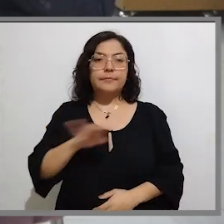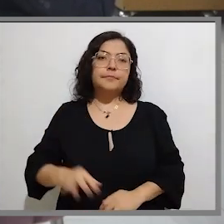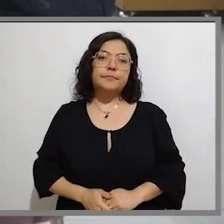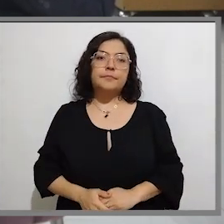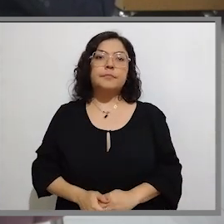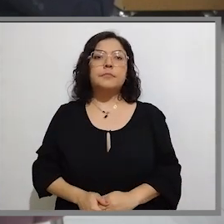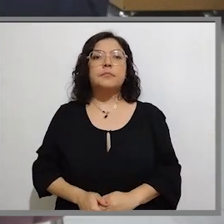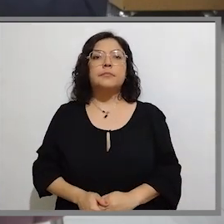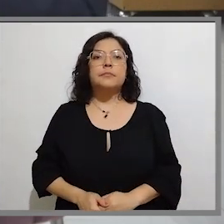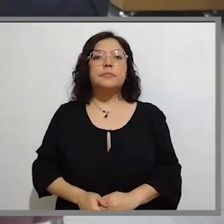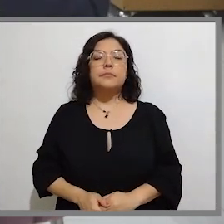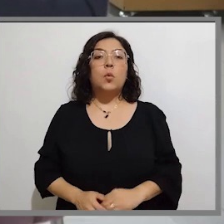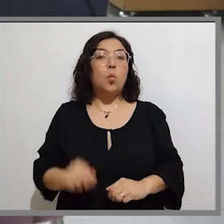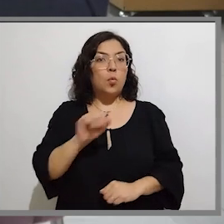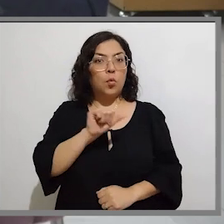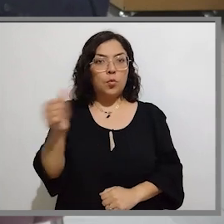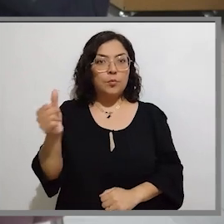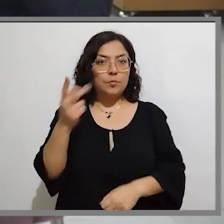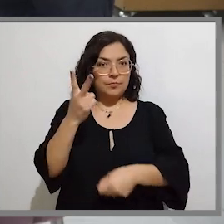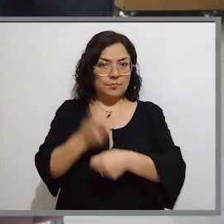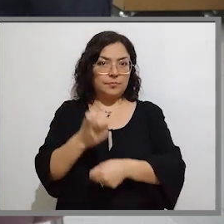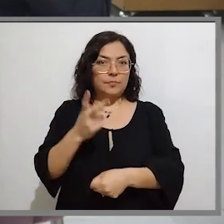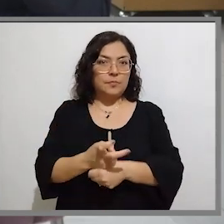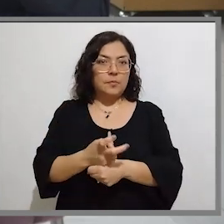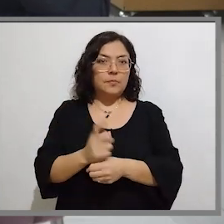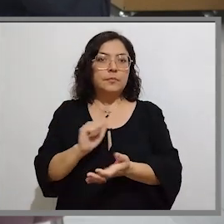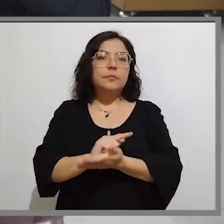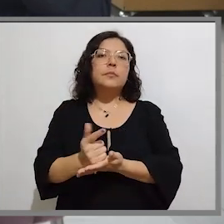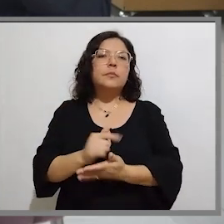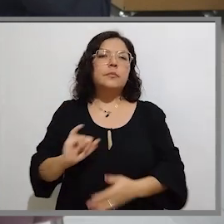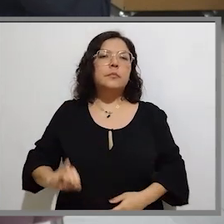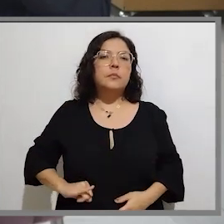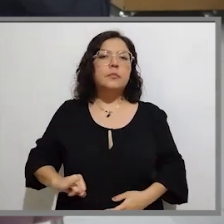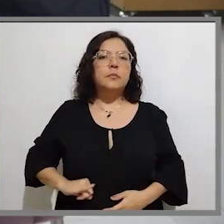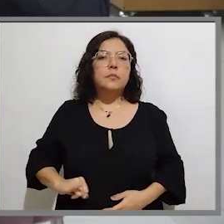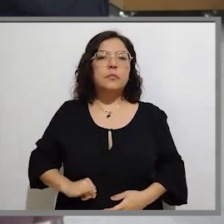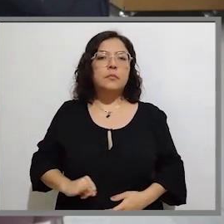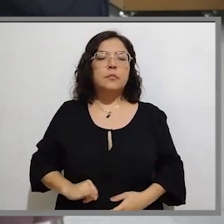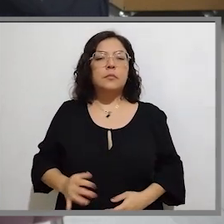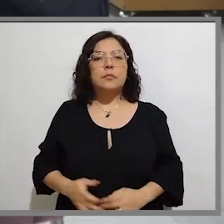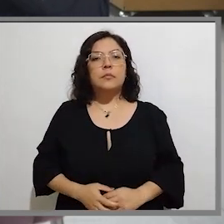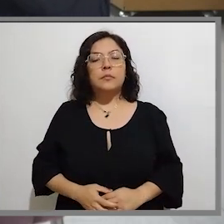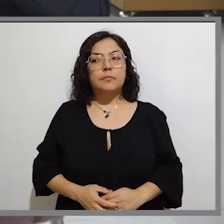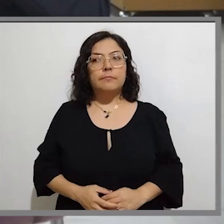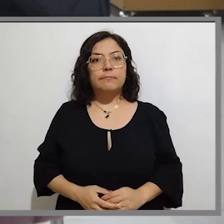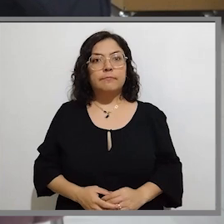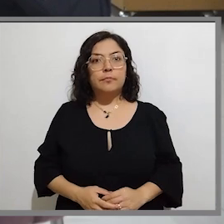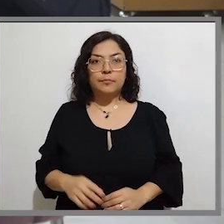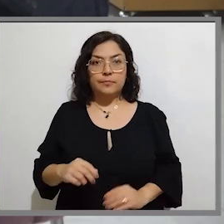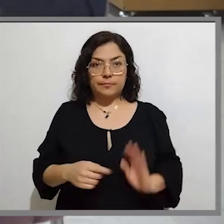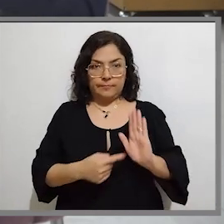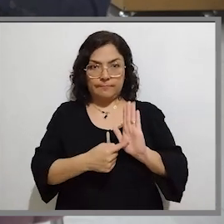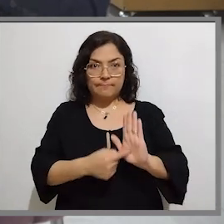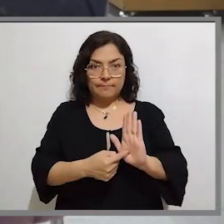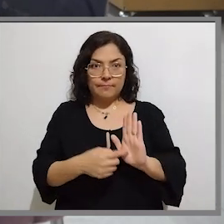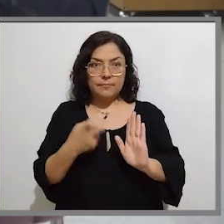muy importante además señalar que tuvimos otro libro también muy interesante, también producción, y yo quiero aquí hacer